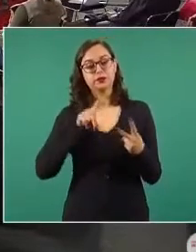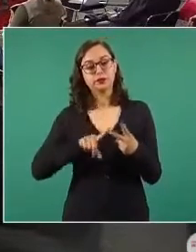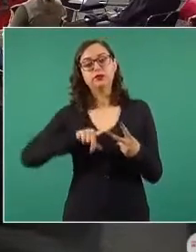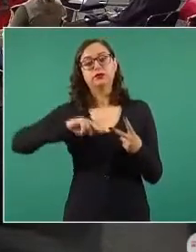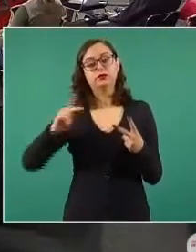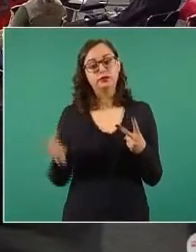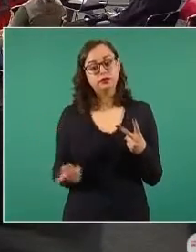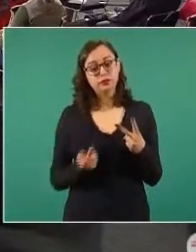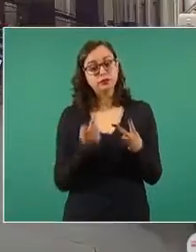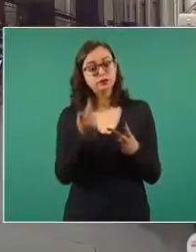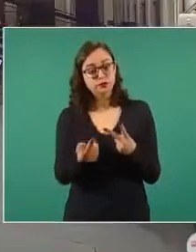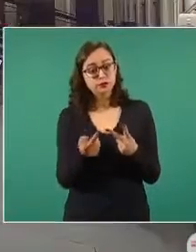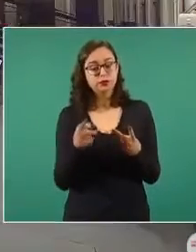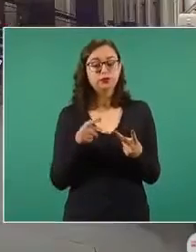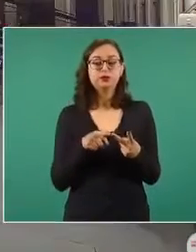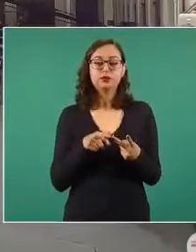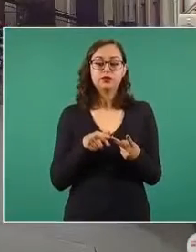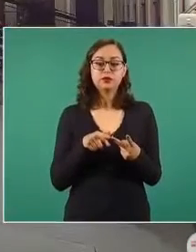pregunta,